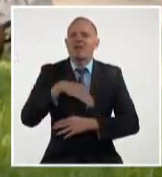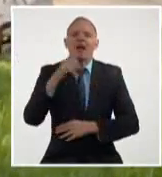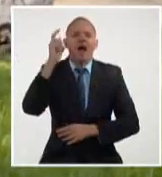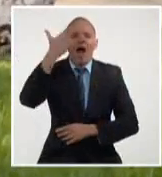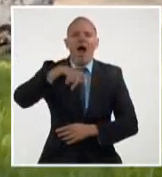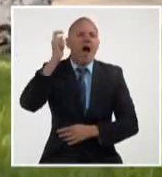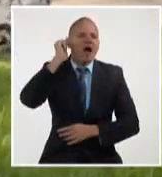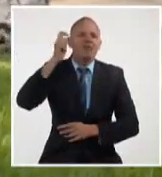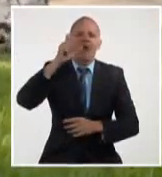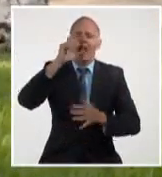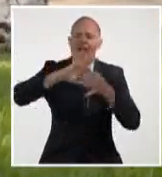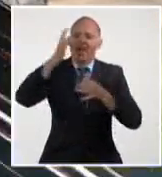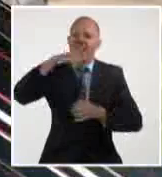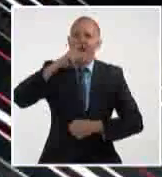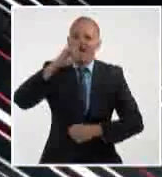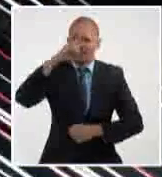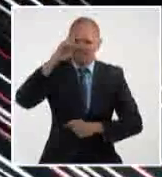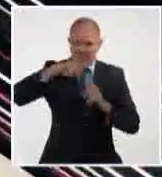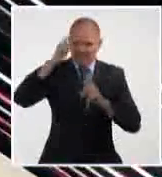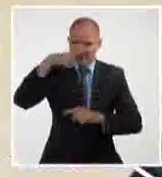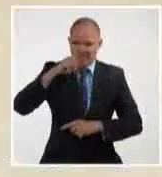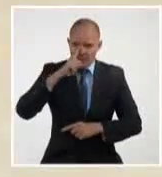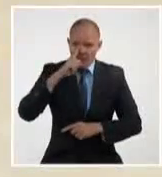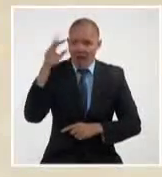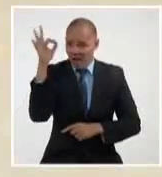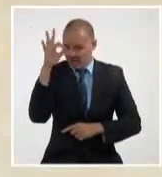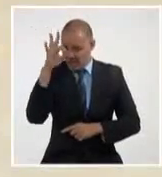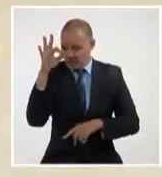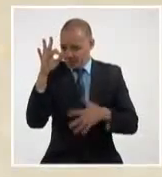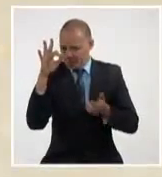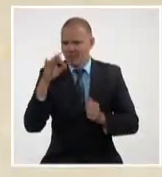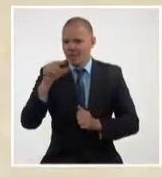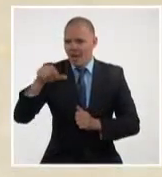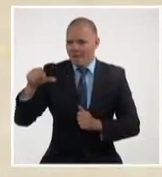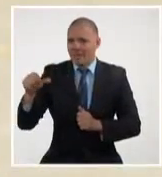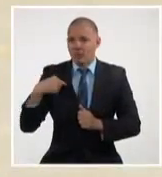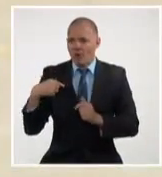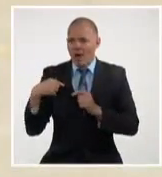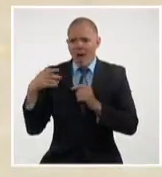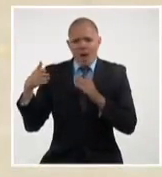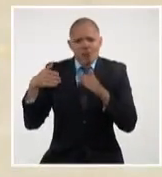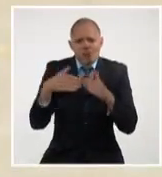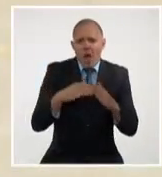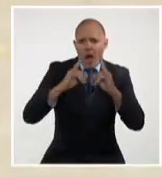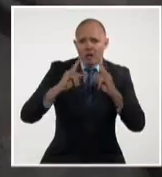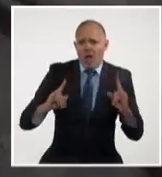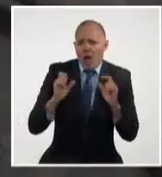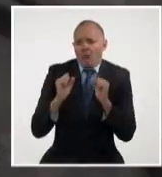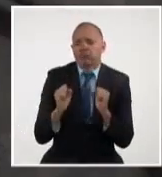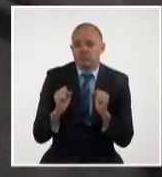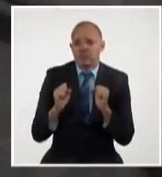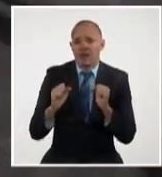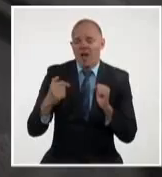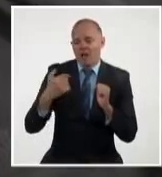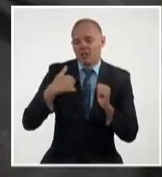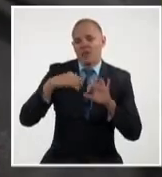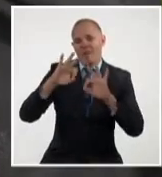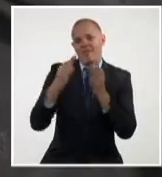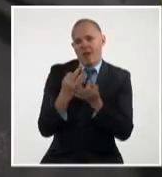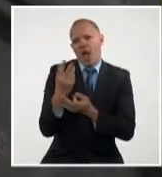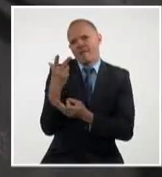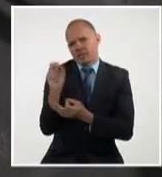tiene precedentes y ha provocado un éxodo. Vuelvo con 20 familiares. Mi corazón no quiere volver, pero no tengo otra opción.